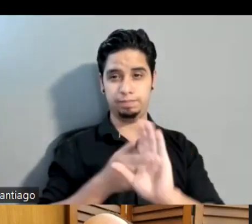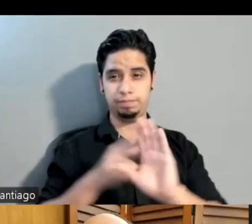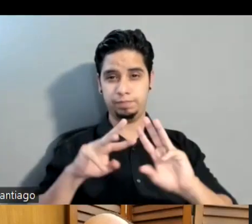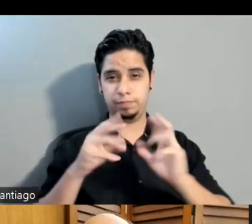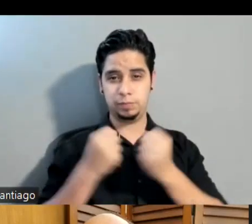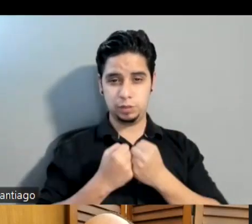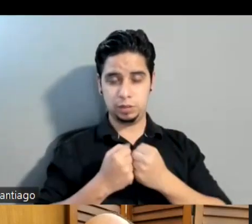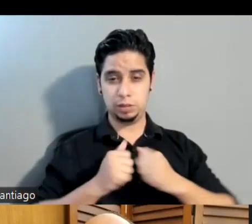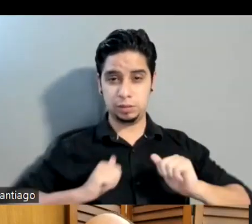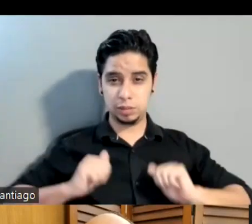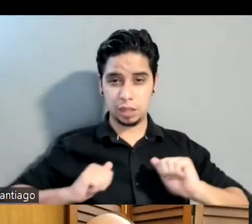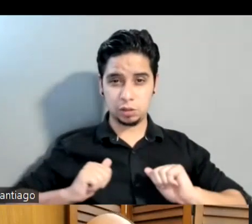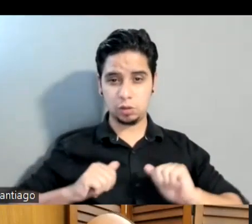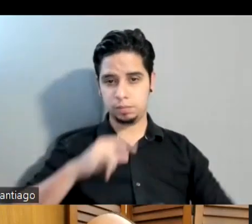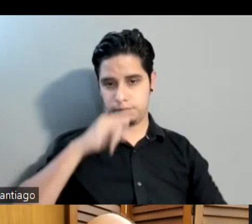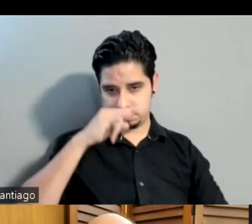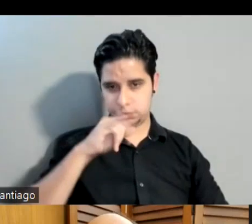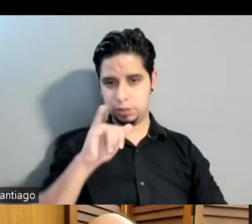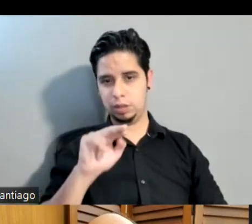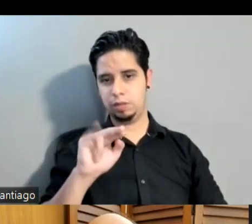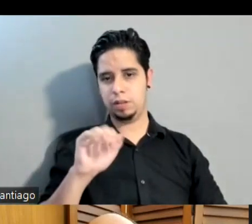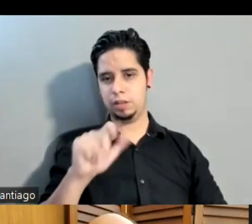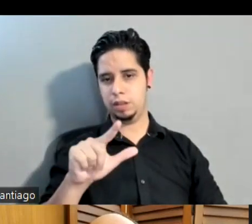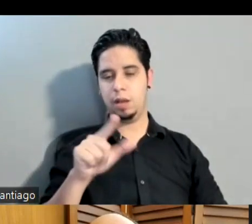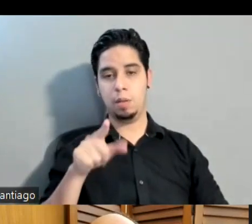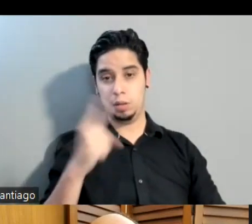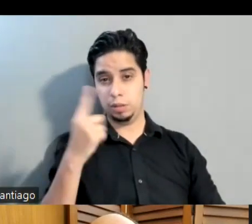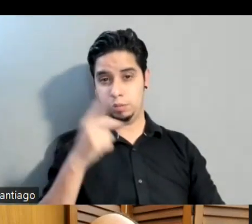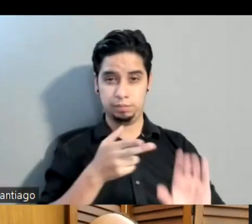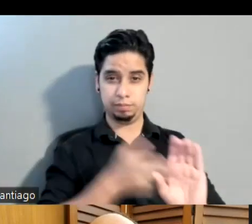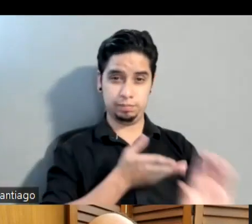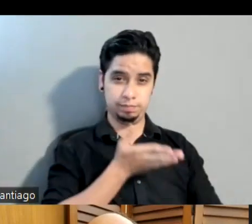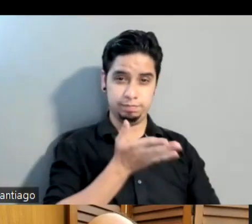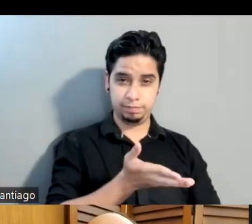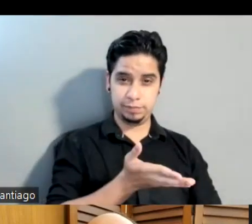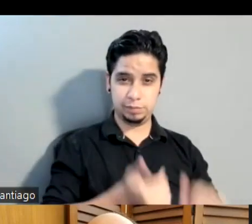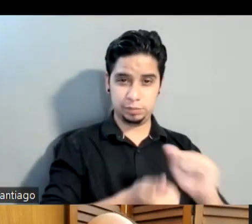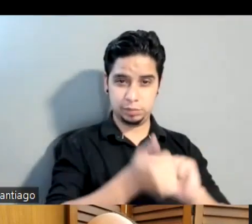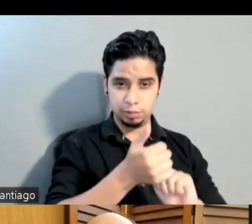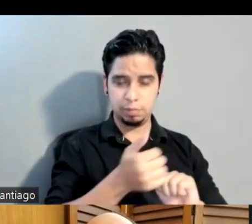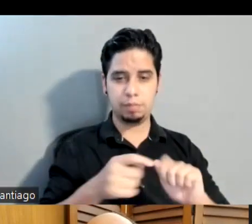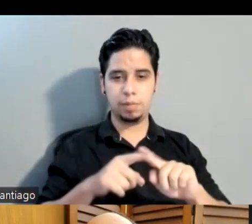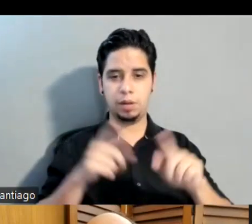de teatro infantil, pues ya participaba más en eso, pero